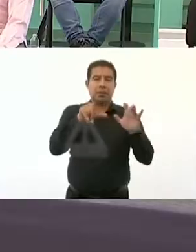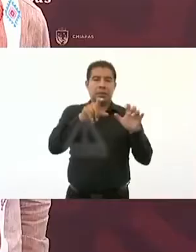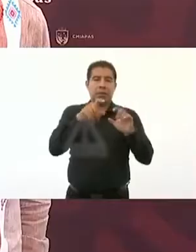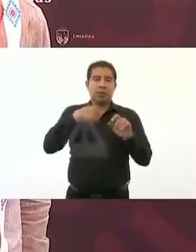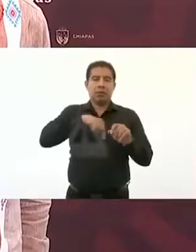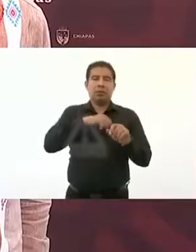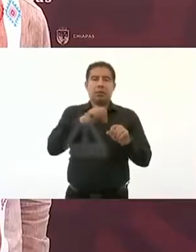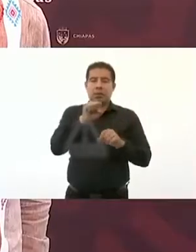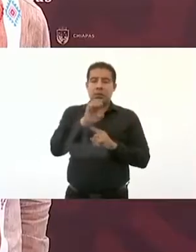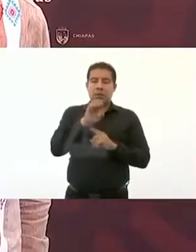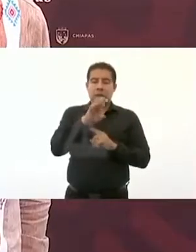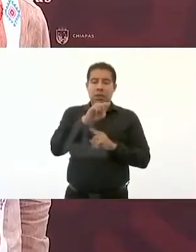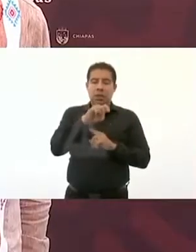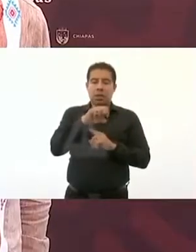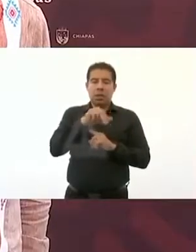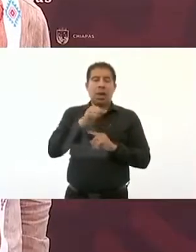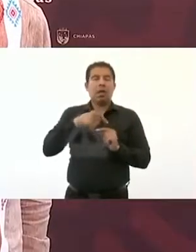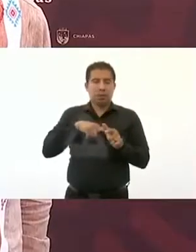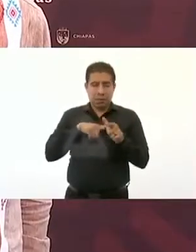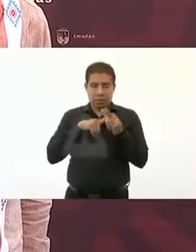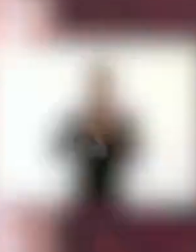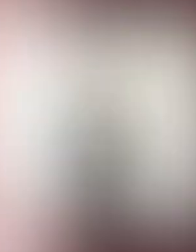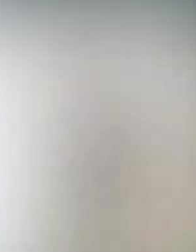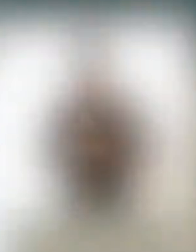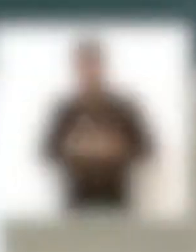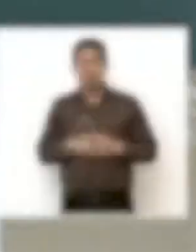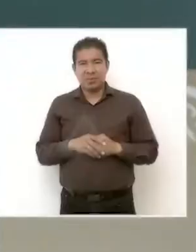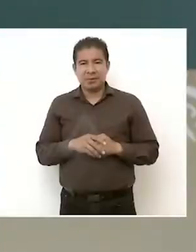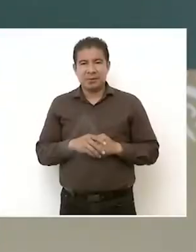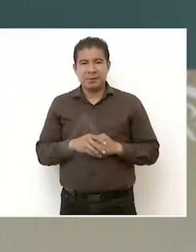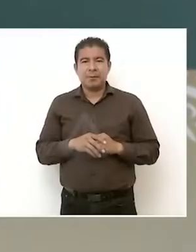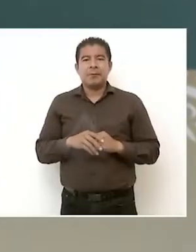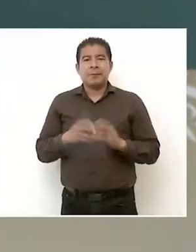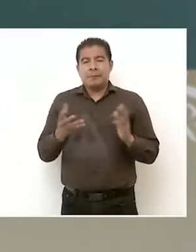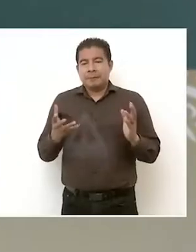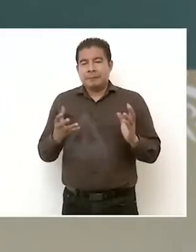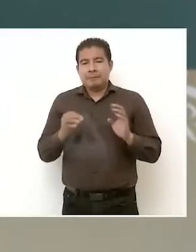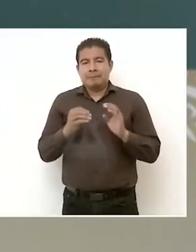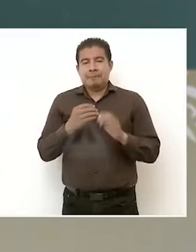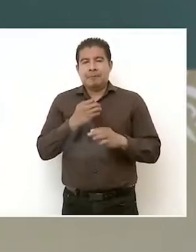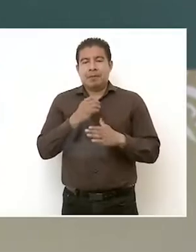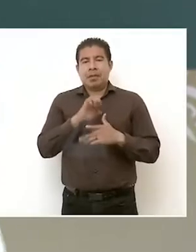Nacional seguirá construyendo estas sucursales de Banco del Bienestar. Entonces,